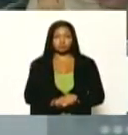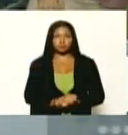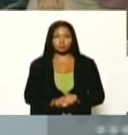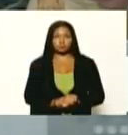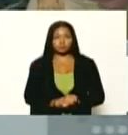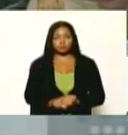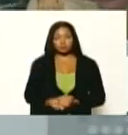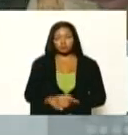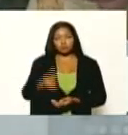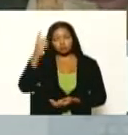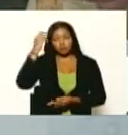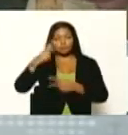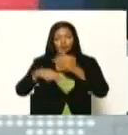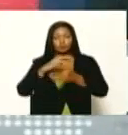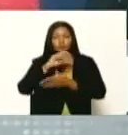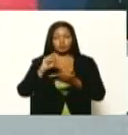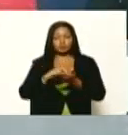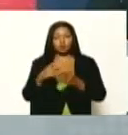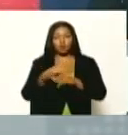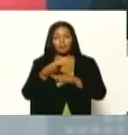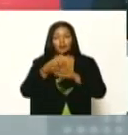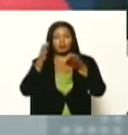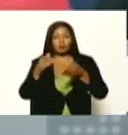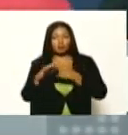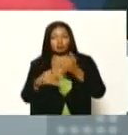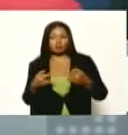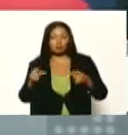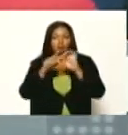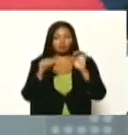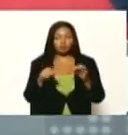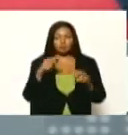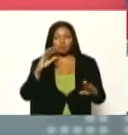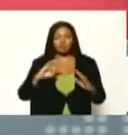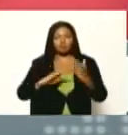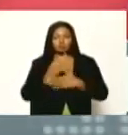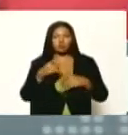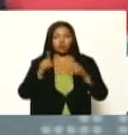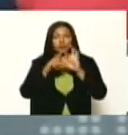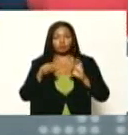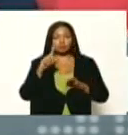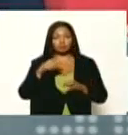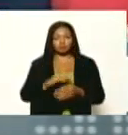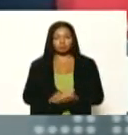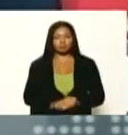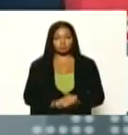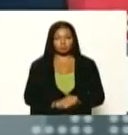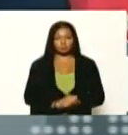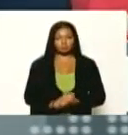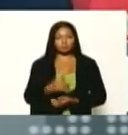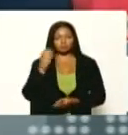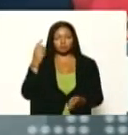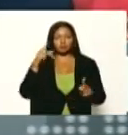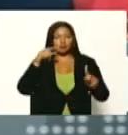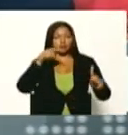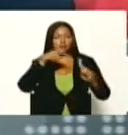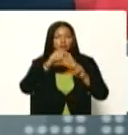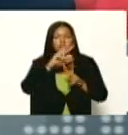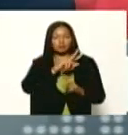Nacional, o gobernadores o gobernadoras en funciones, que no alcanzaran